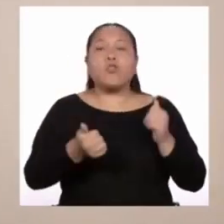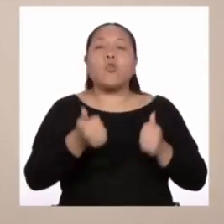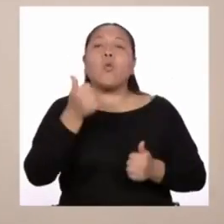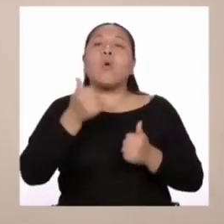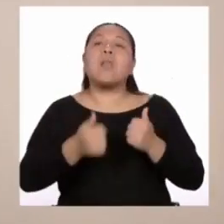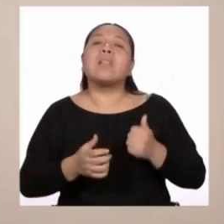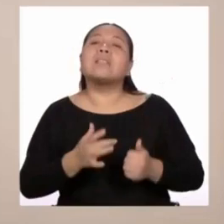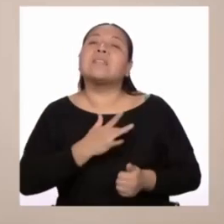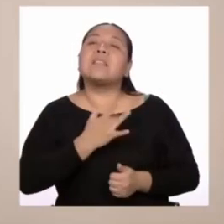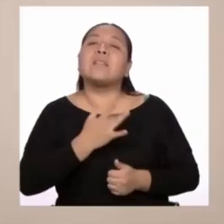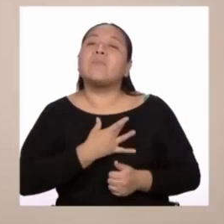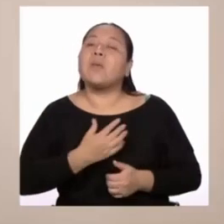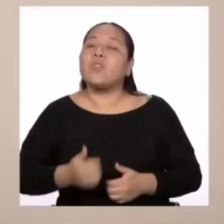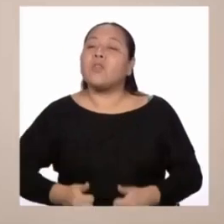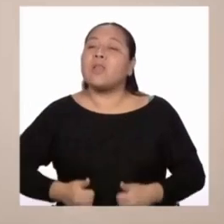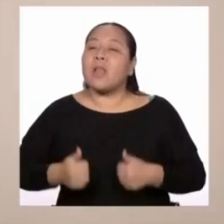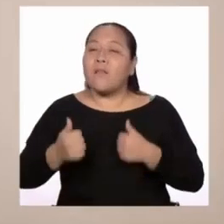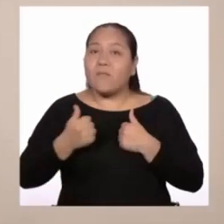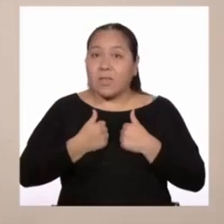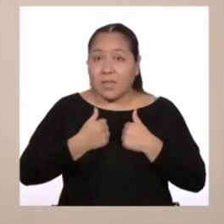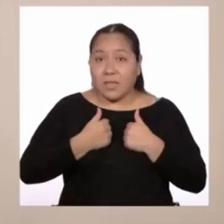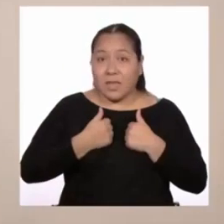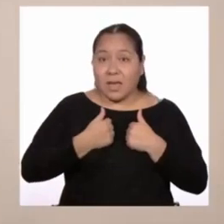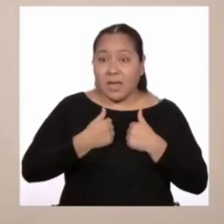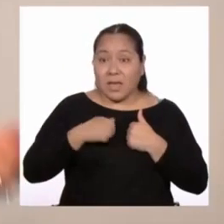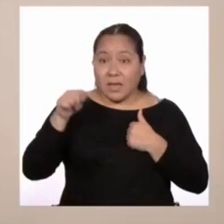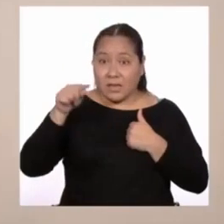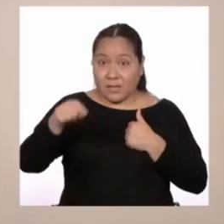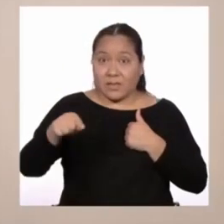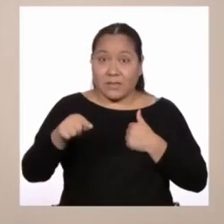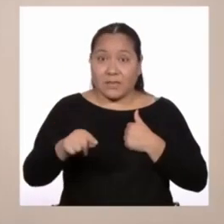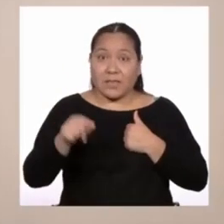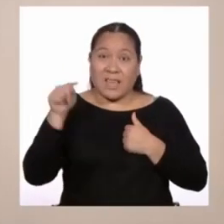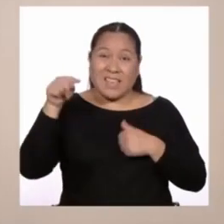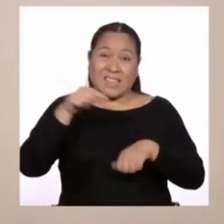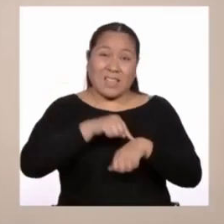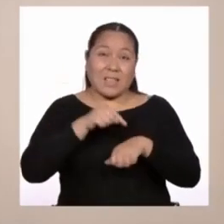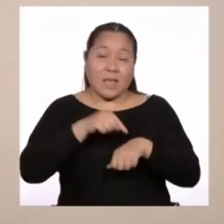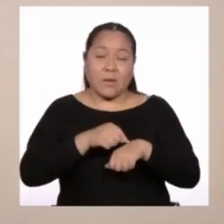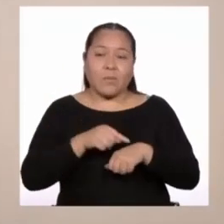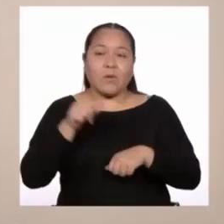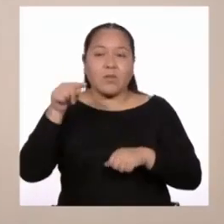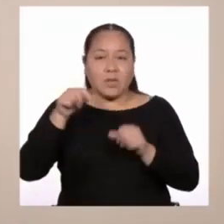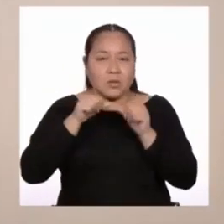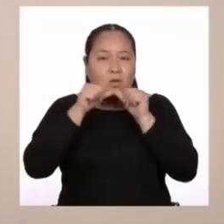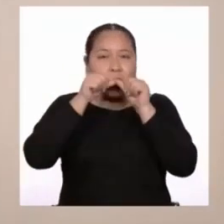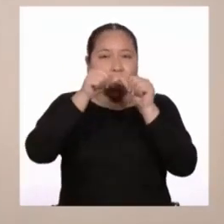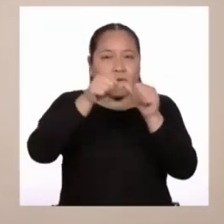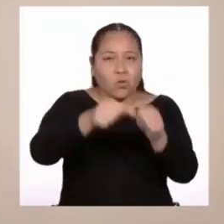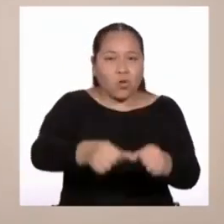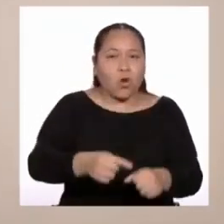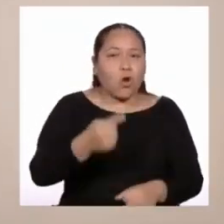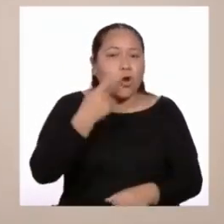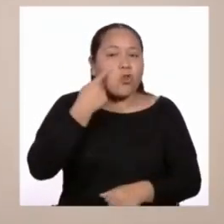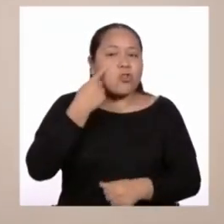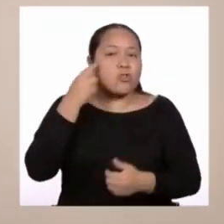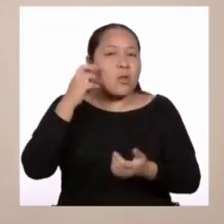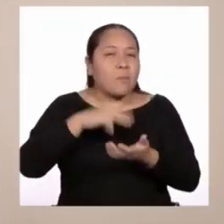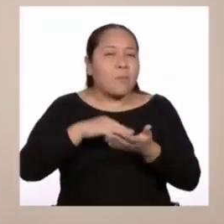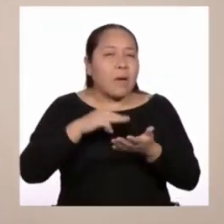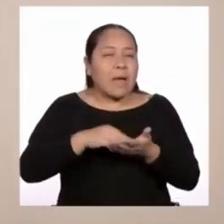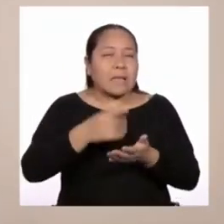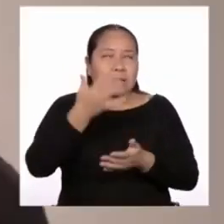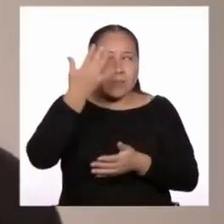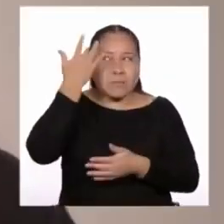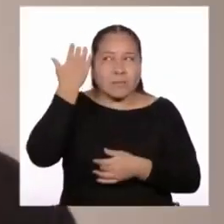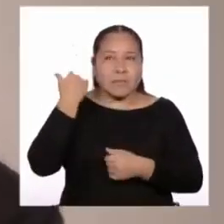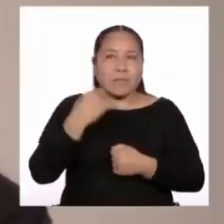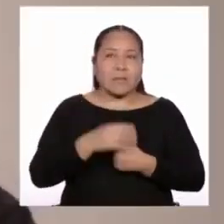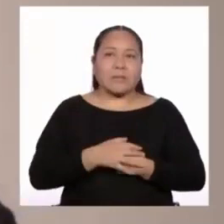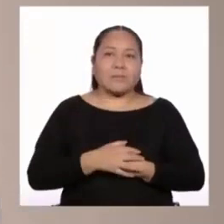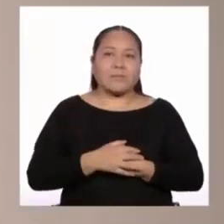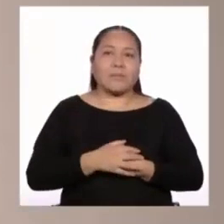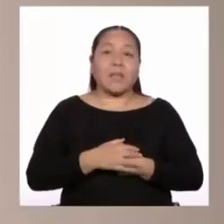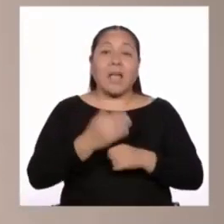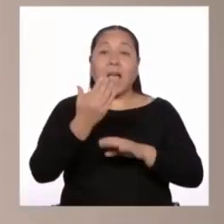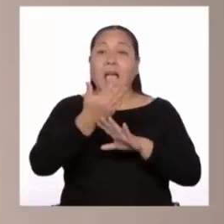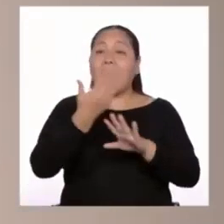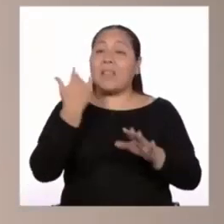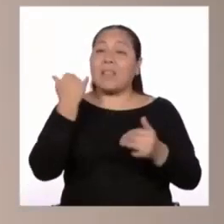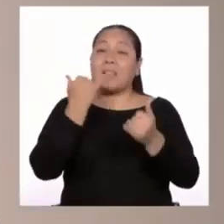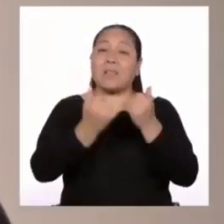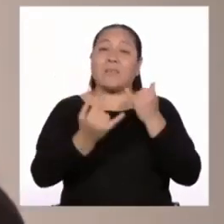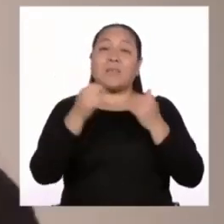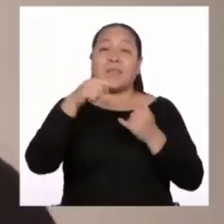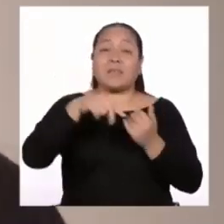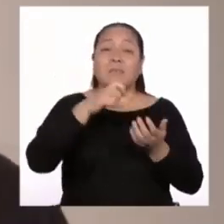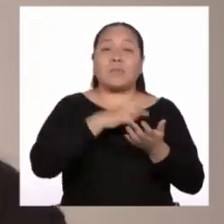indígena de esa época. Y gracias a que se atrevió a hacerlo y que se conserva, podemos conocer más sobre nuestro pasado. Antes de terminar